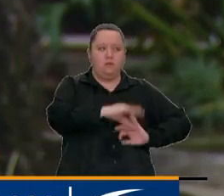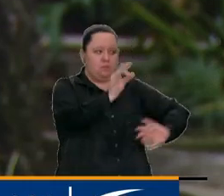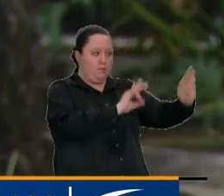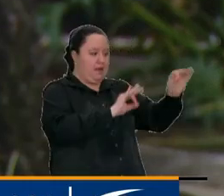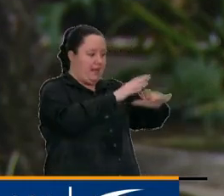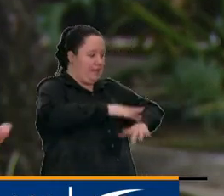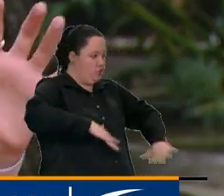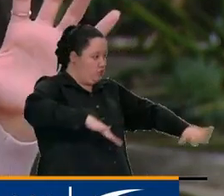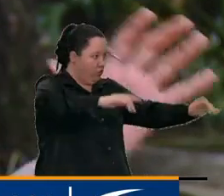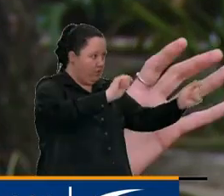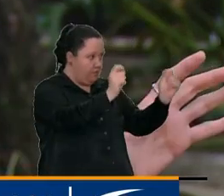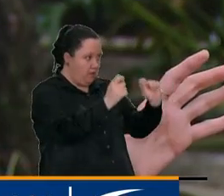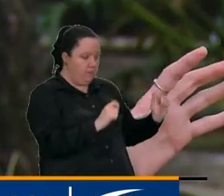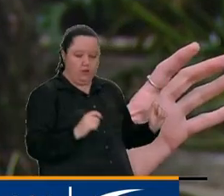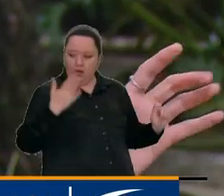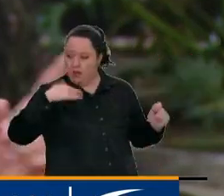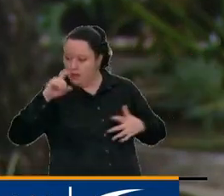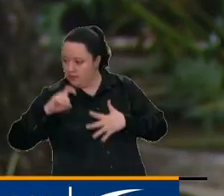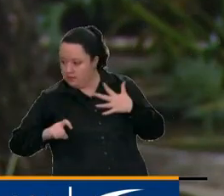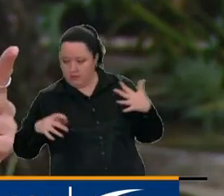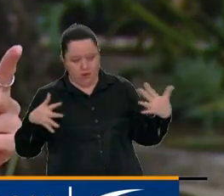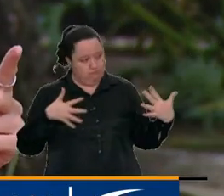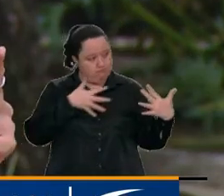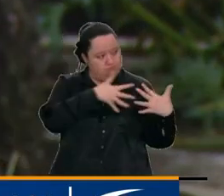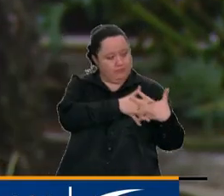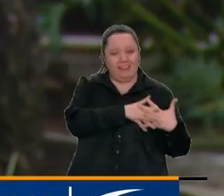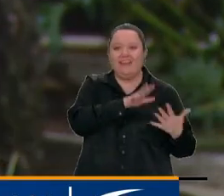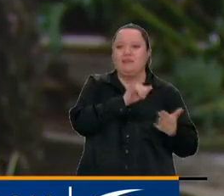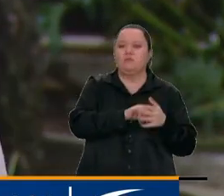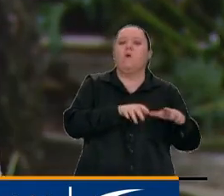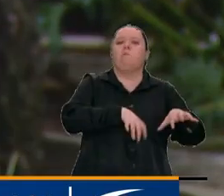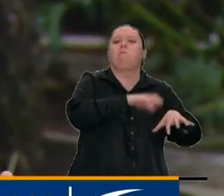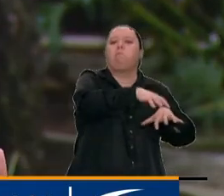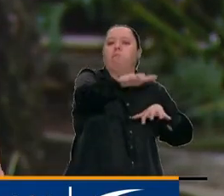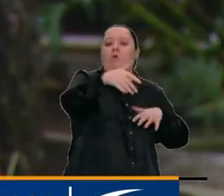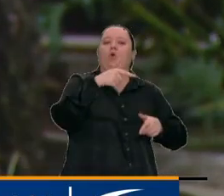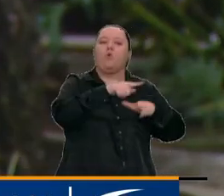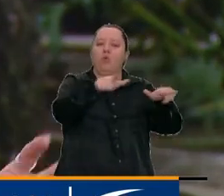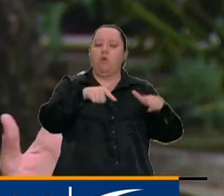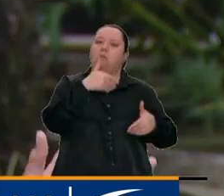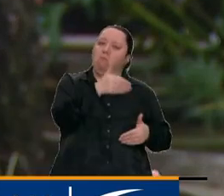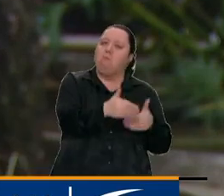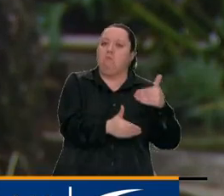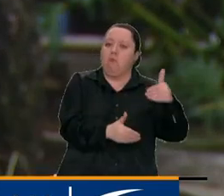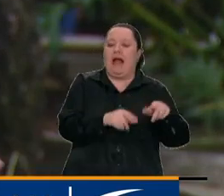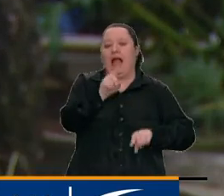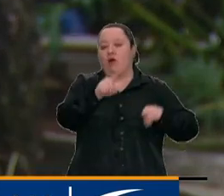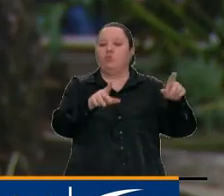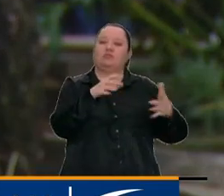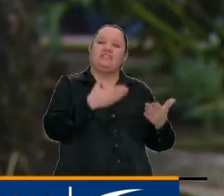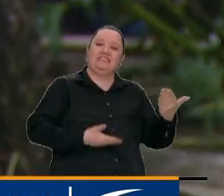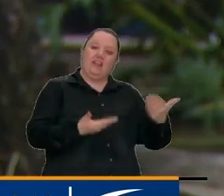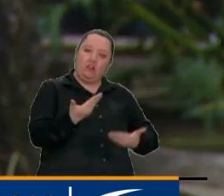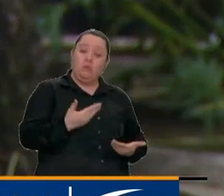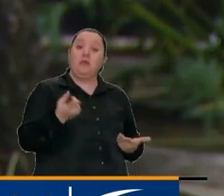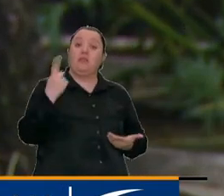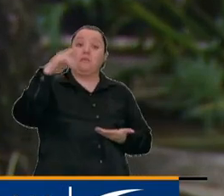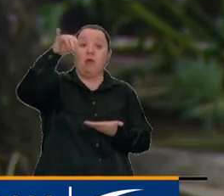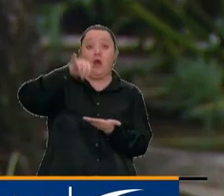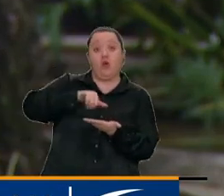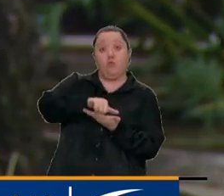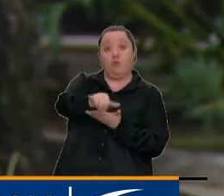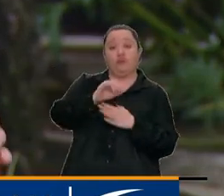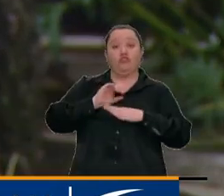el entorno de acuerdo a sus necesidades. Hay muchos lugares que ya van un paso más adelante. Algunos centros comerciales y hasta el aeropuerto